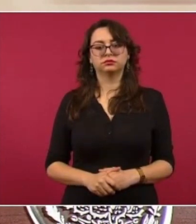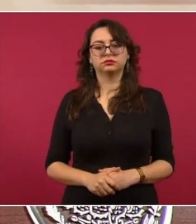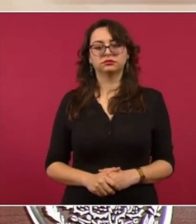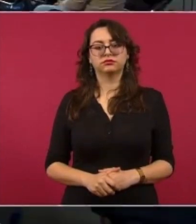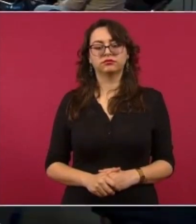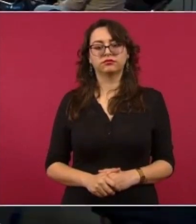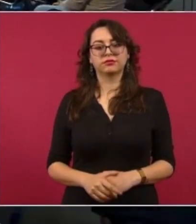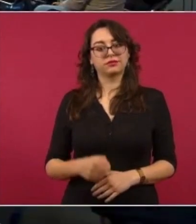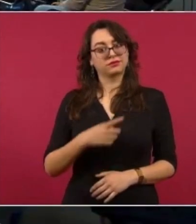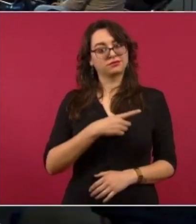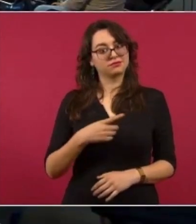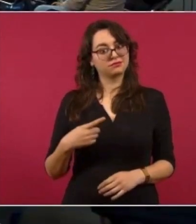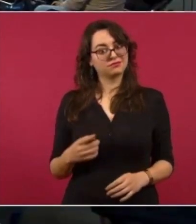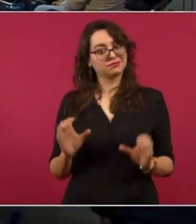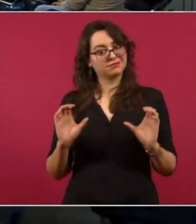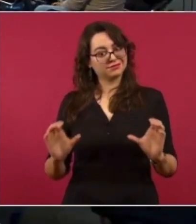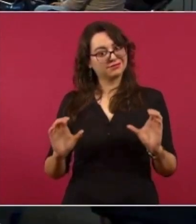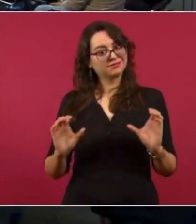No, sí.